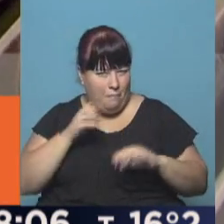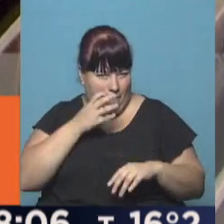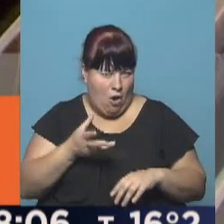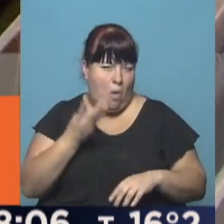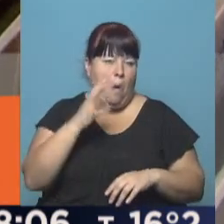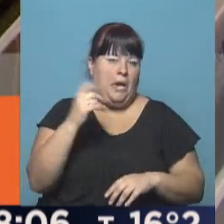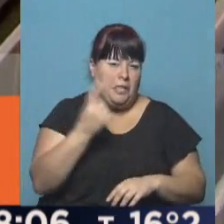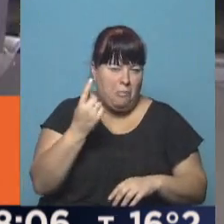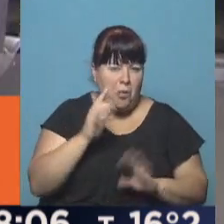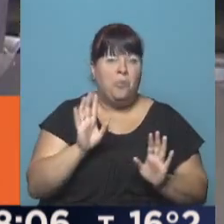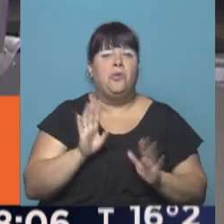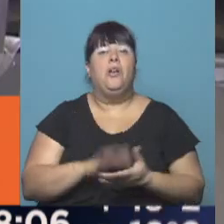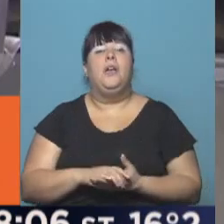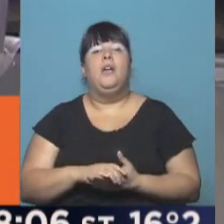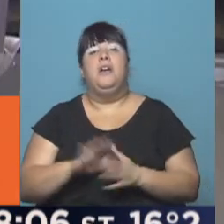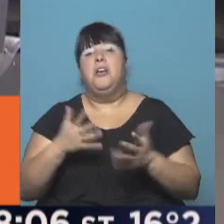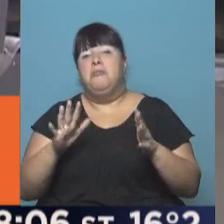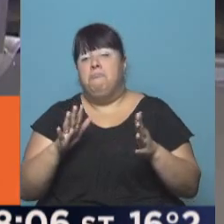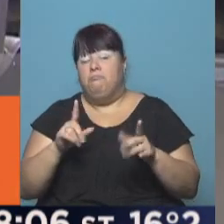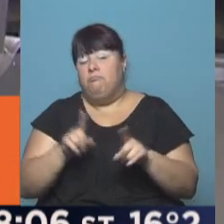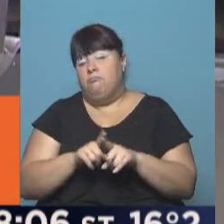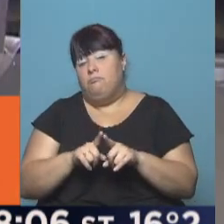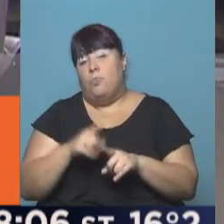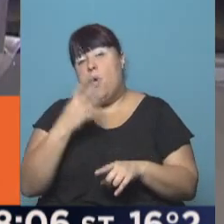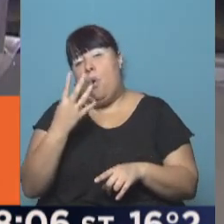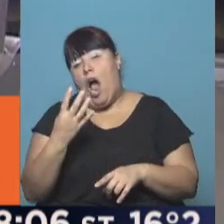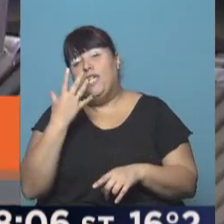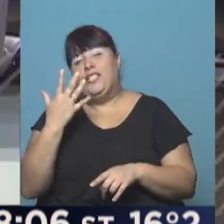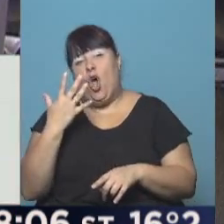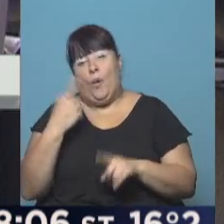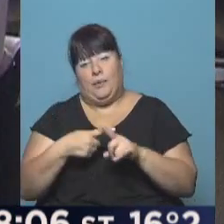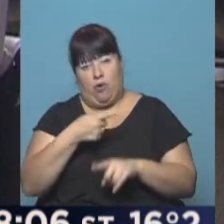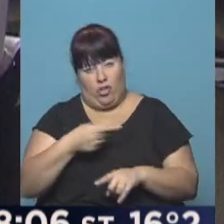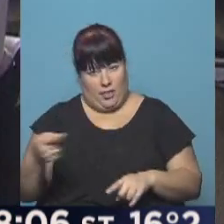40 minutos y por lo menos 4 o 5 veces por semana.